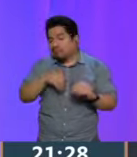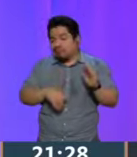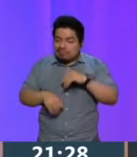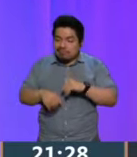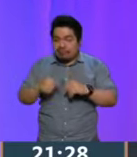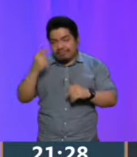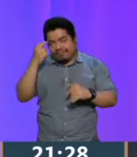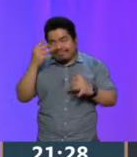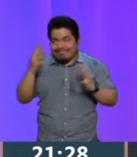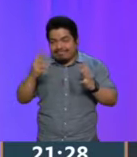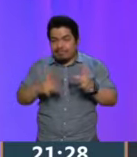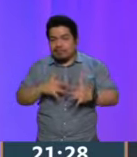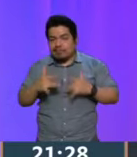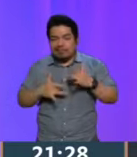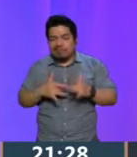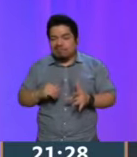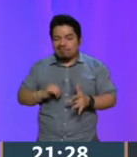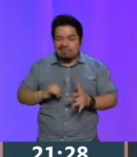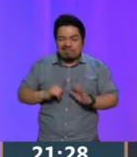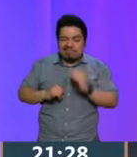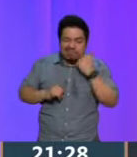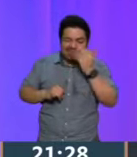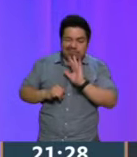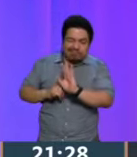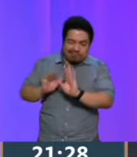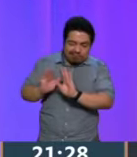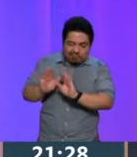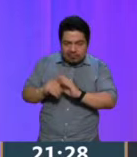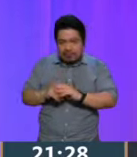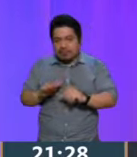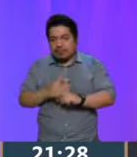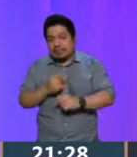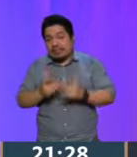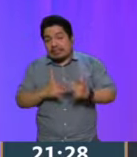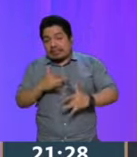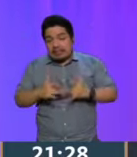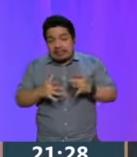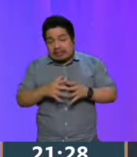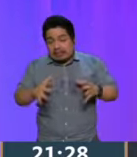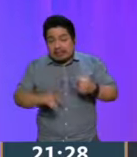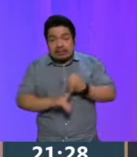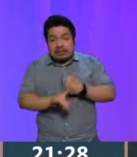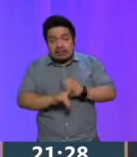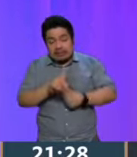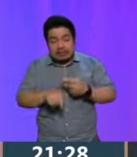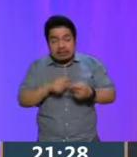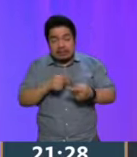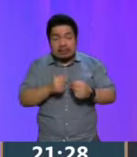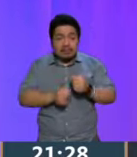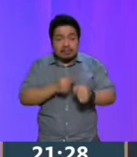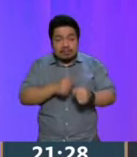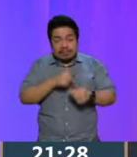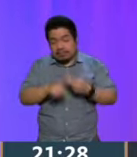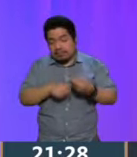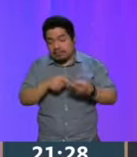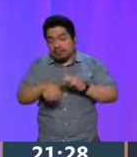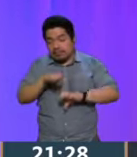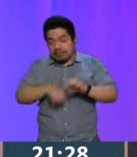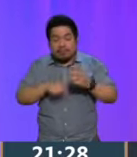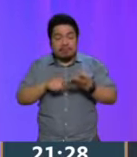pues un descontento y también un desinterés que nos ha llevado ¿a qué? A que vivamos una crisis amplia en materia de seguridad, en materia de empleo,